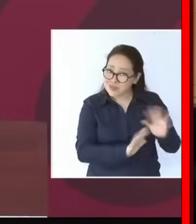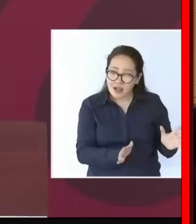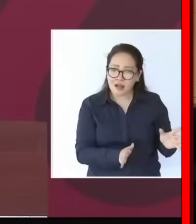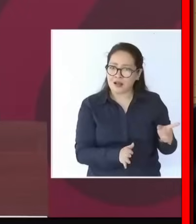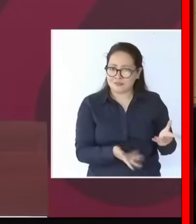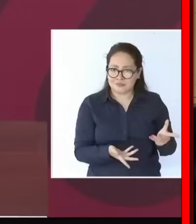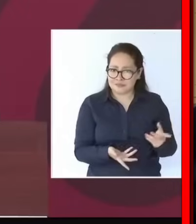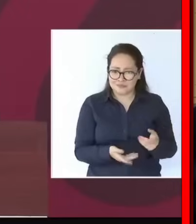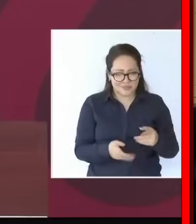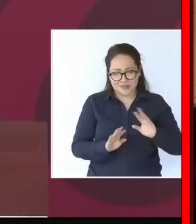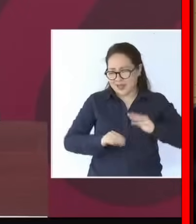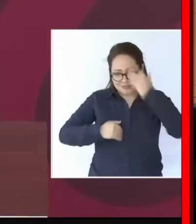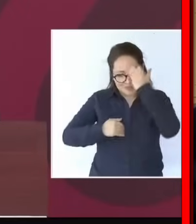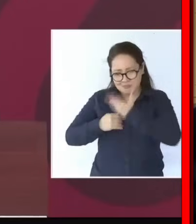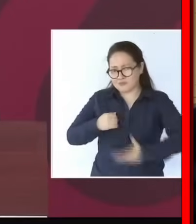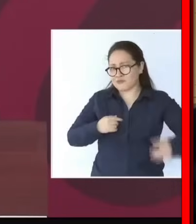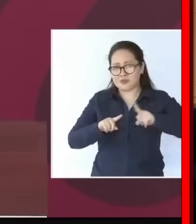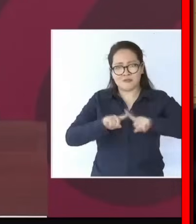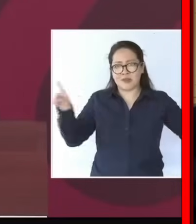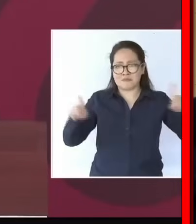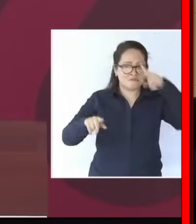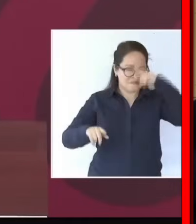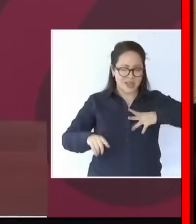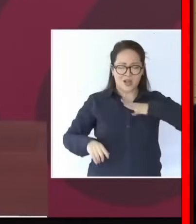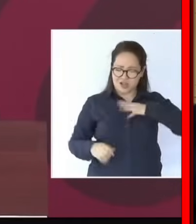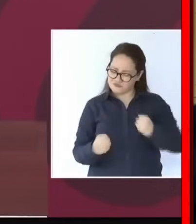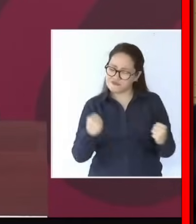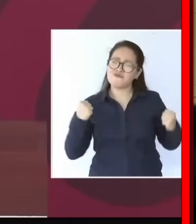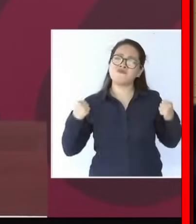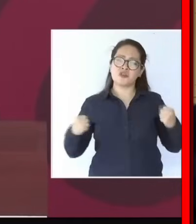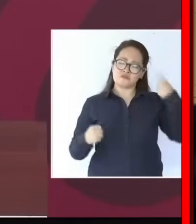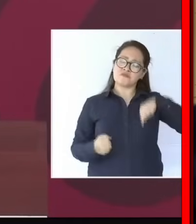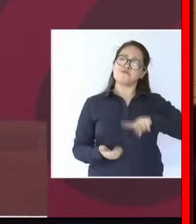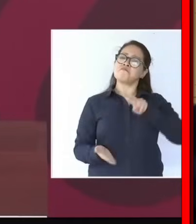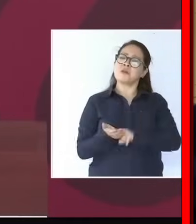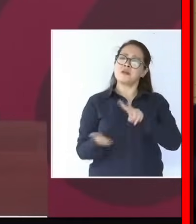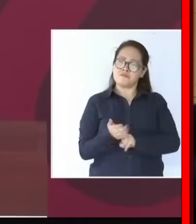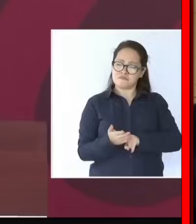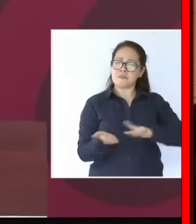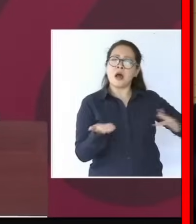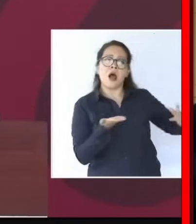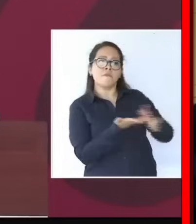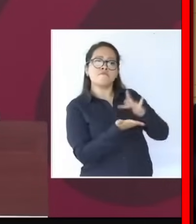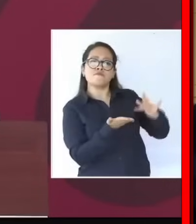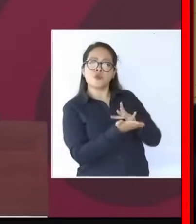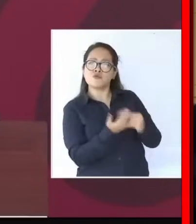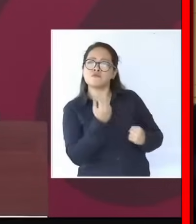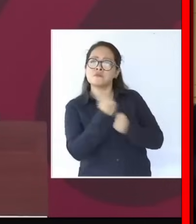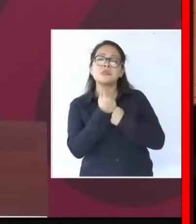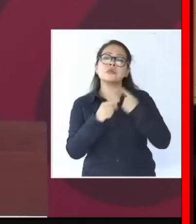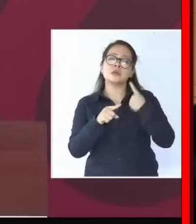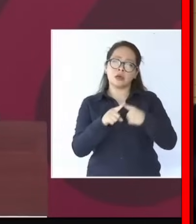tiene mucha autoridad moral tiene el respaldo de la mayoría de las